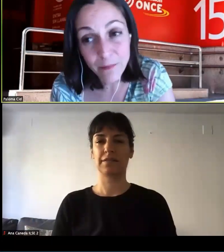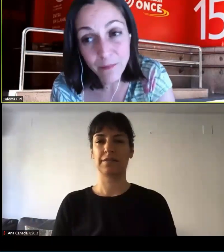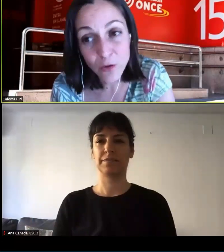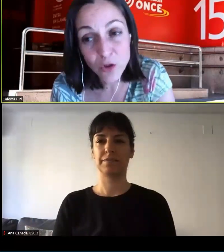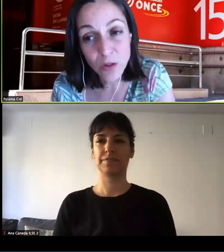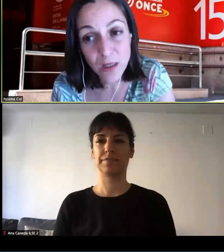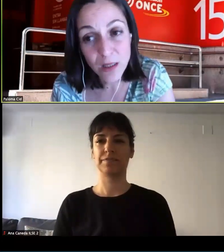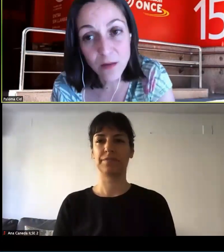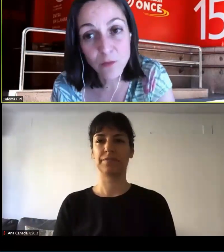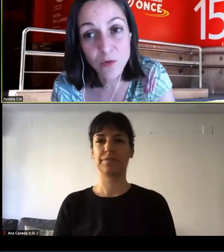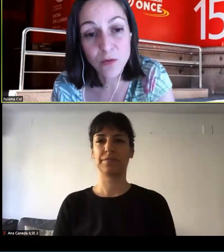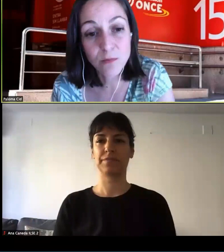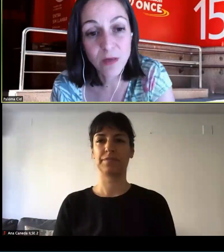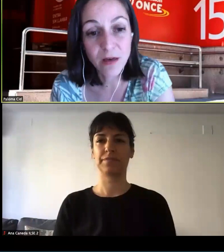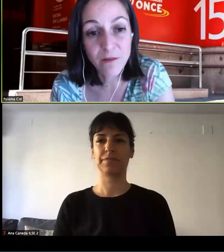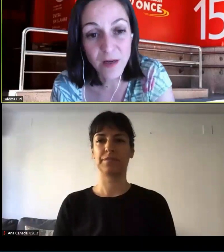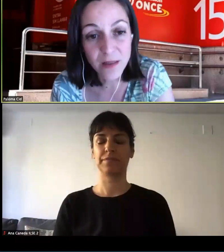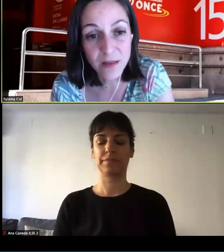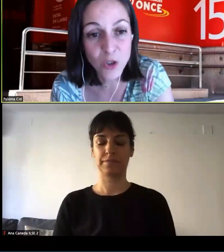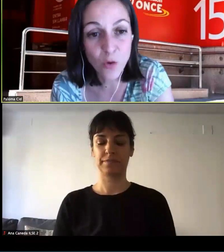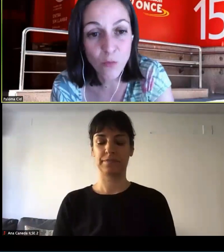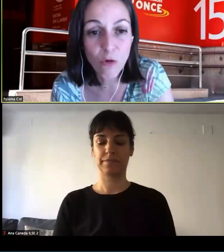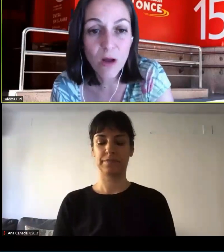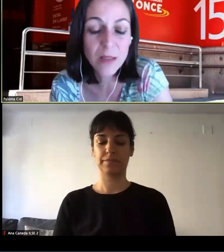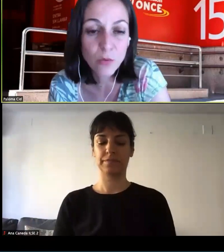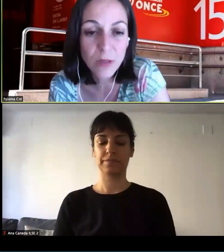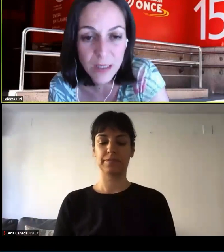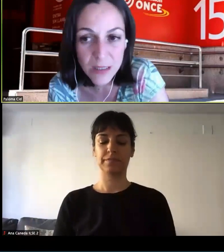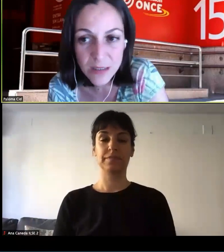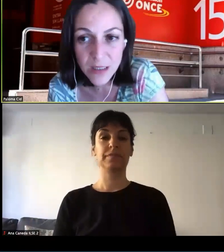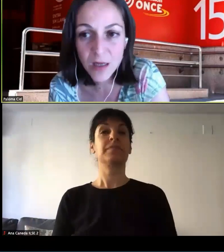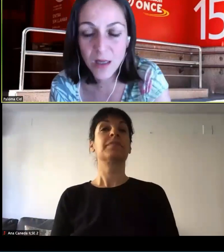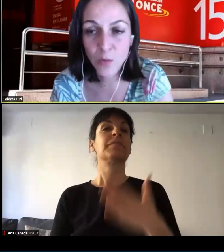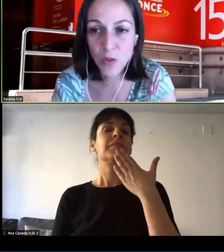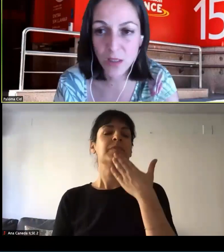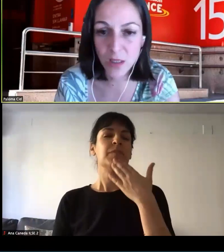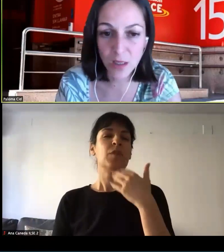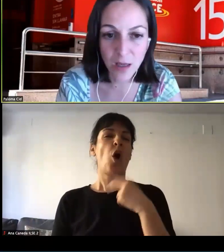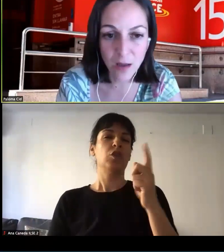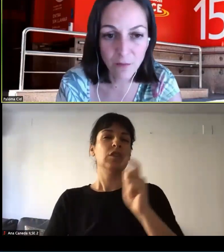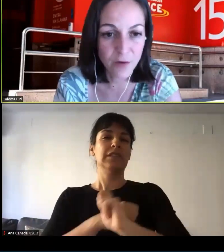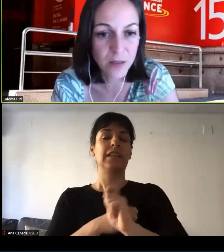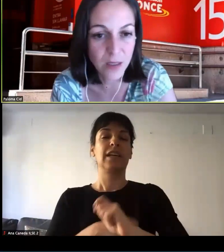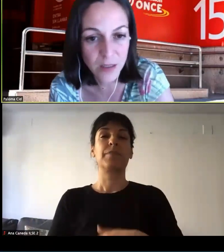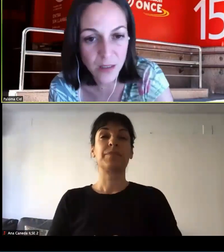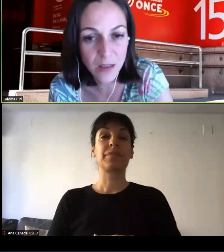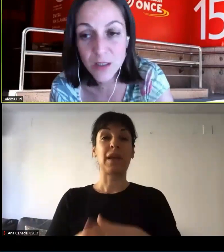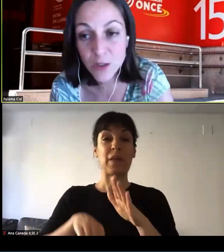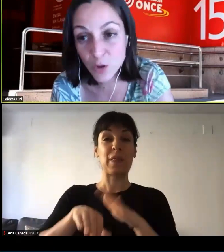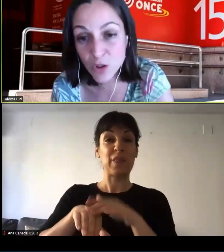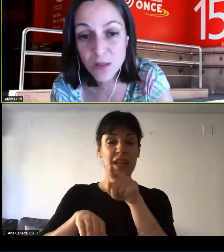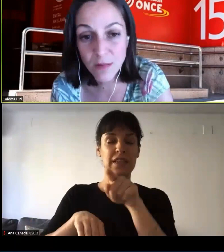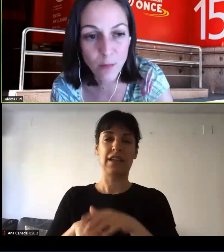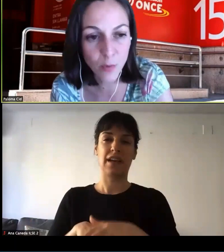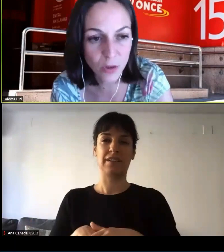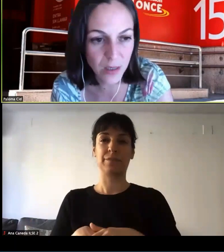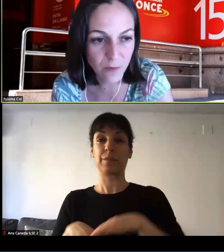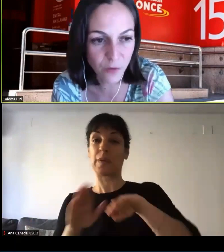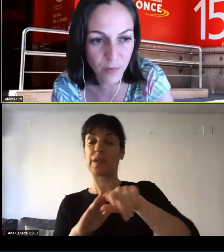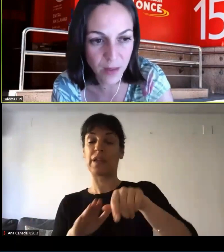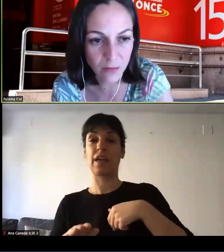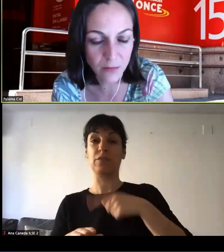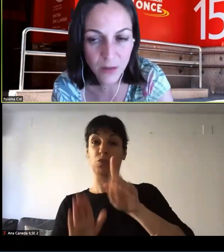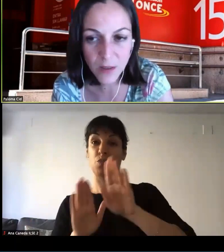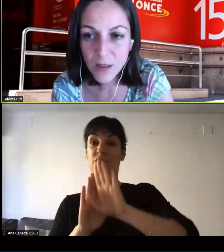Sin embargo, si utilizamos referentes como a tu derecha, a tu izquierda, frente a ti, eso sí va a aportar